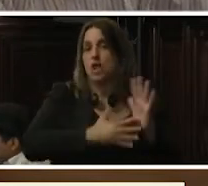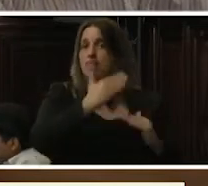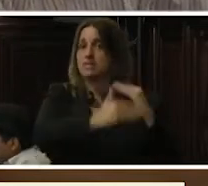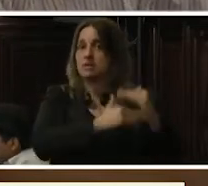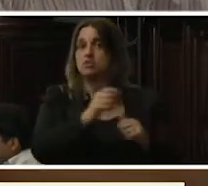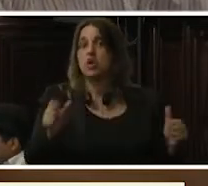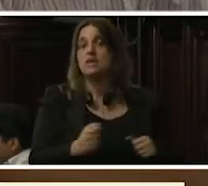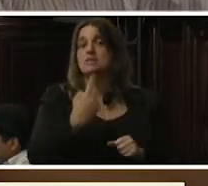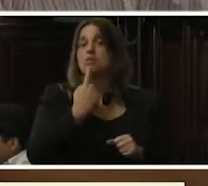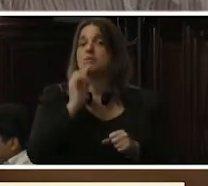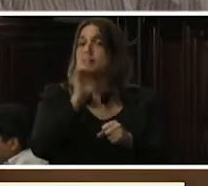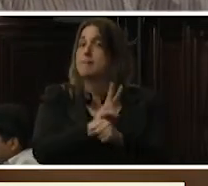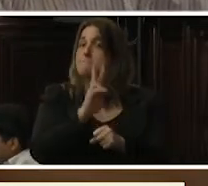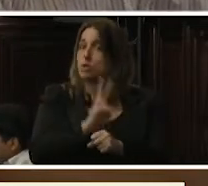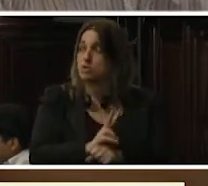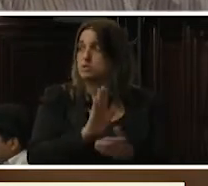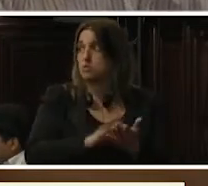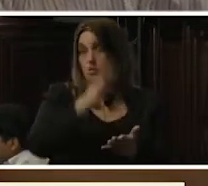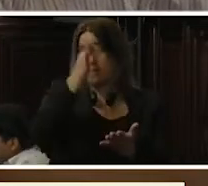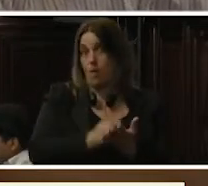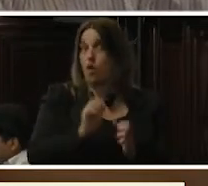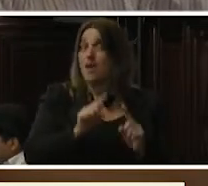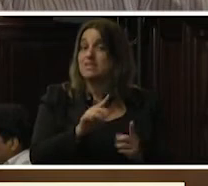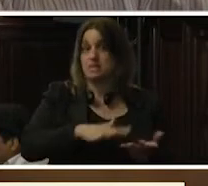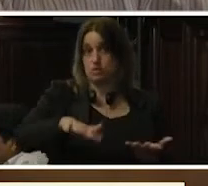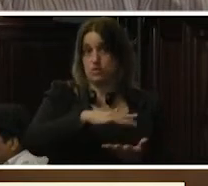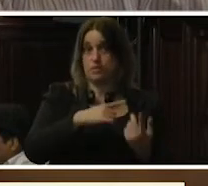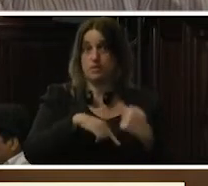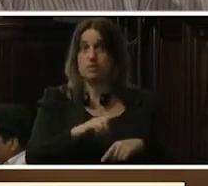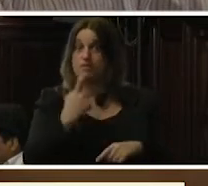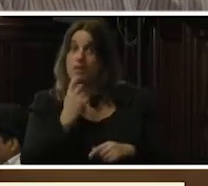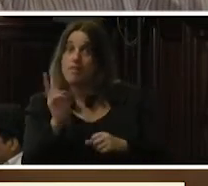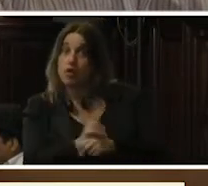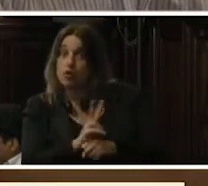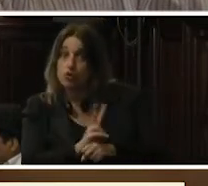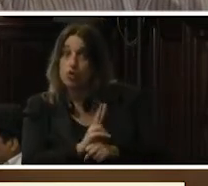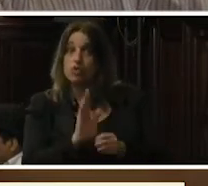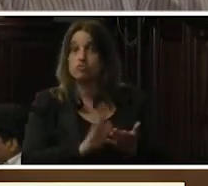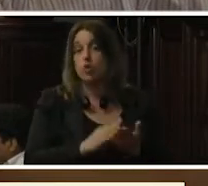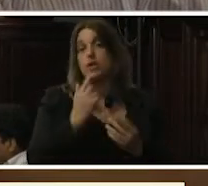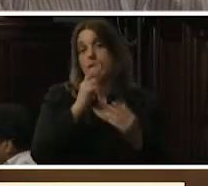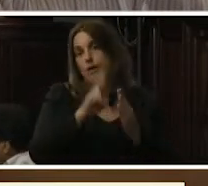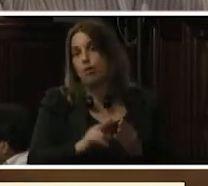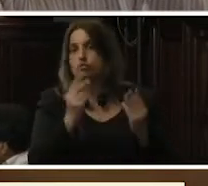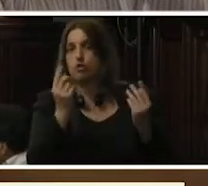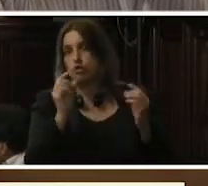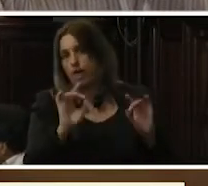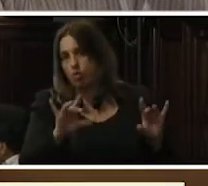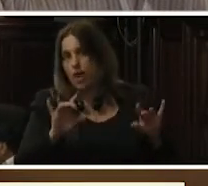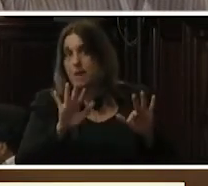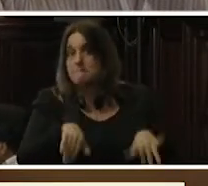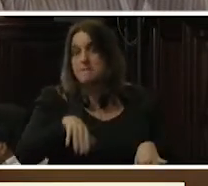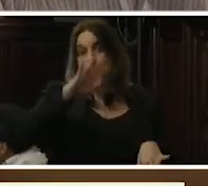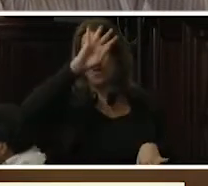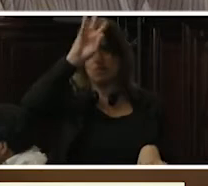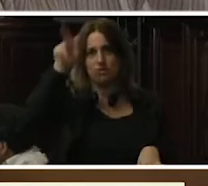para protección en pueblos de aislamiento. La falta de regulaciones que limitan la extracción de recursos naturales en la Amazonía, debido al